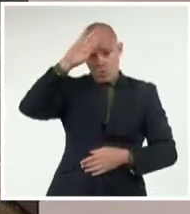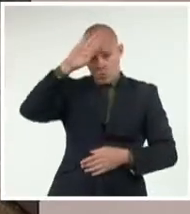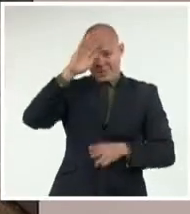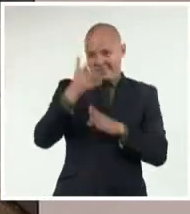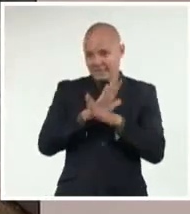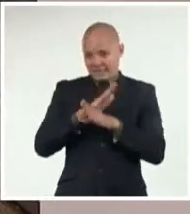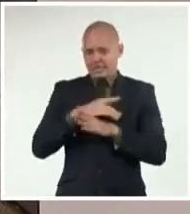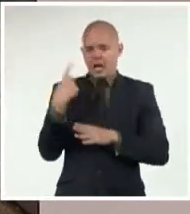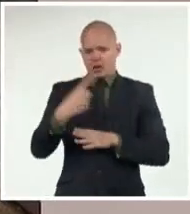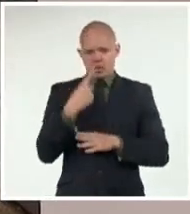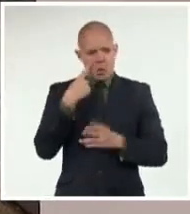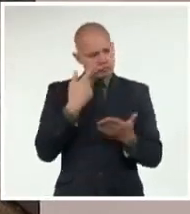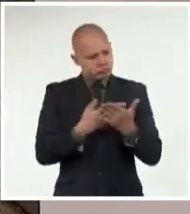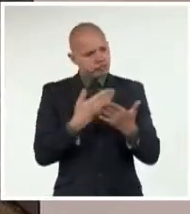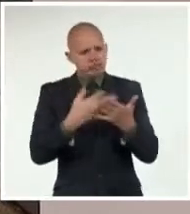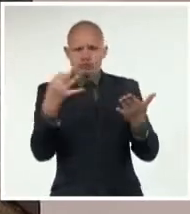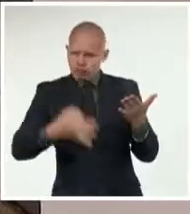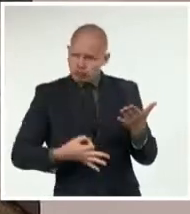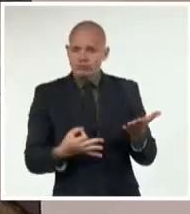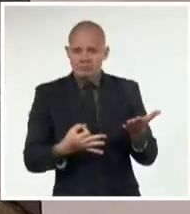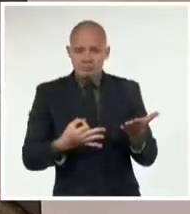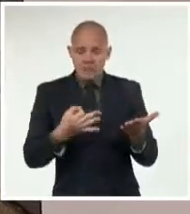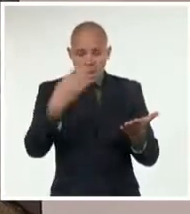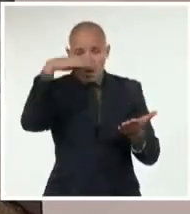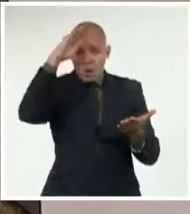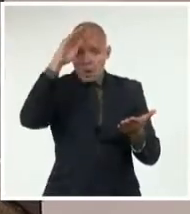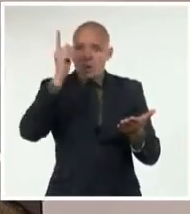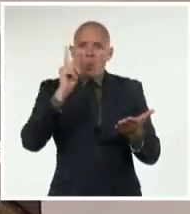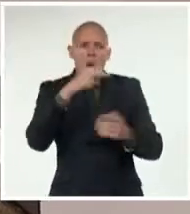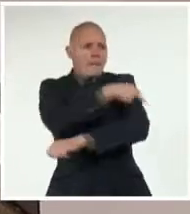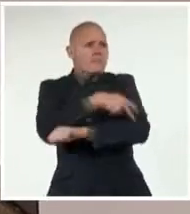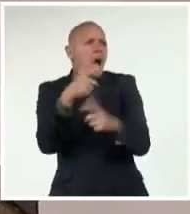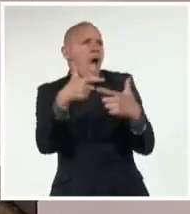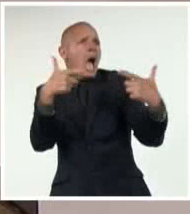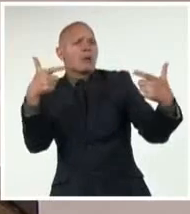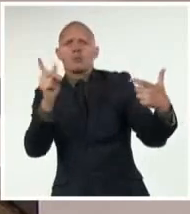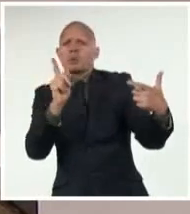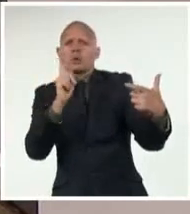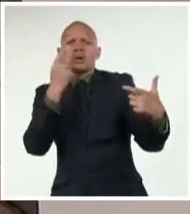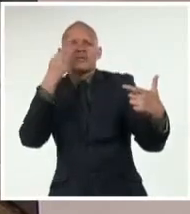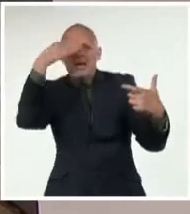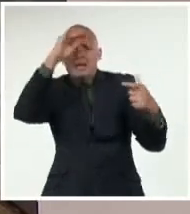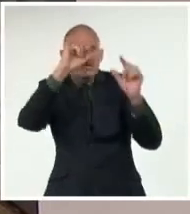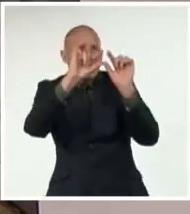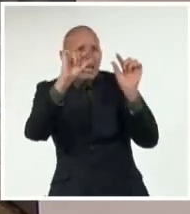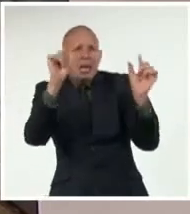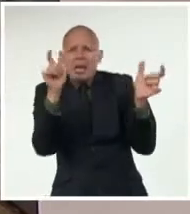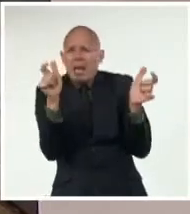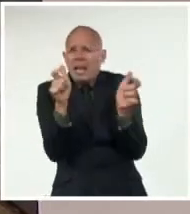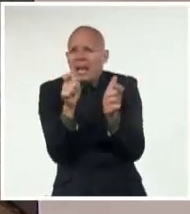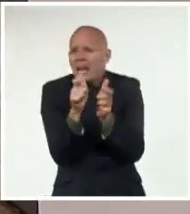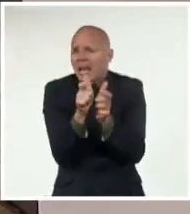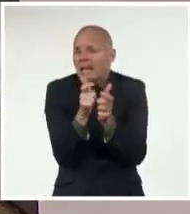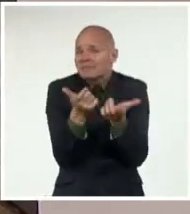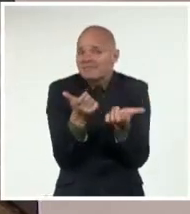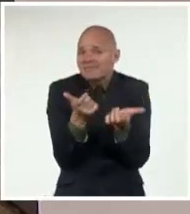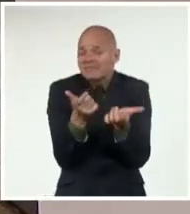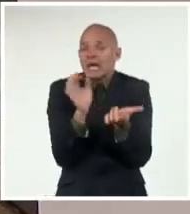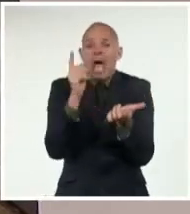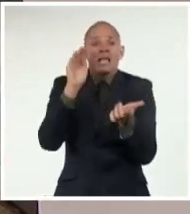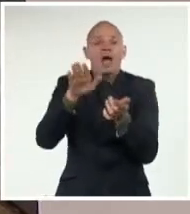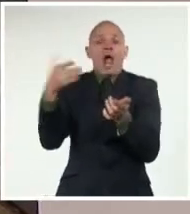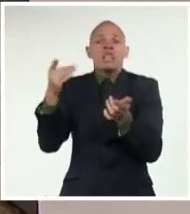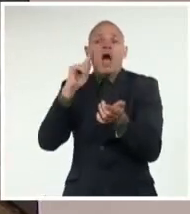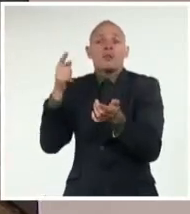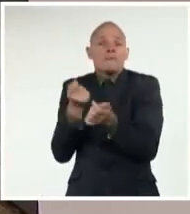del socialismo en un país pequeño, en vías de desarrollo, bajo el brutal acoso de la más poderosa potencia de la